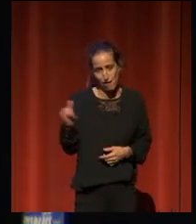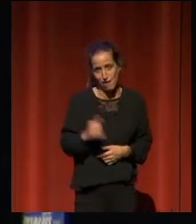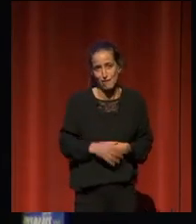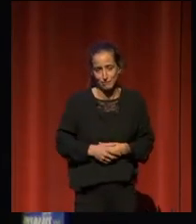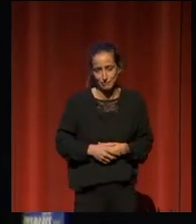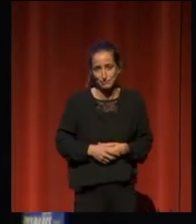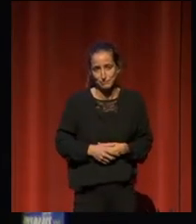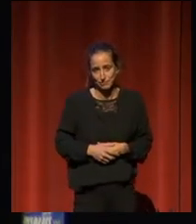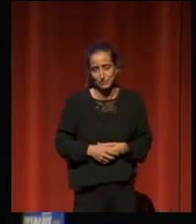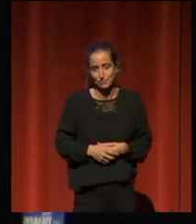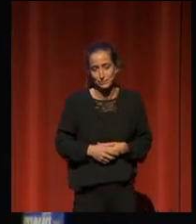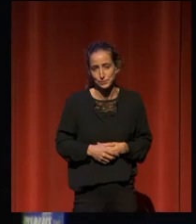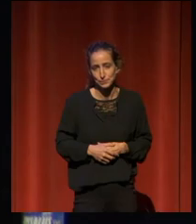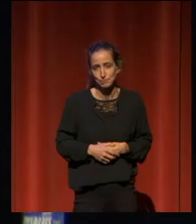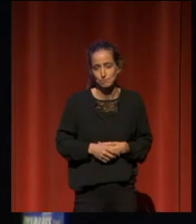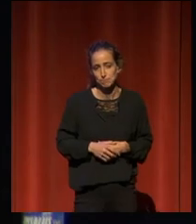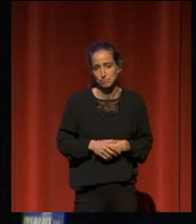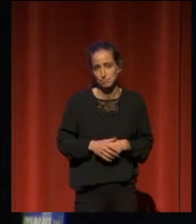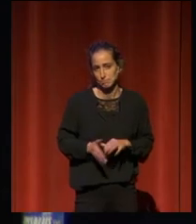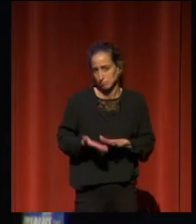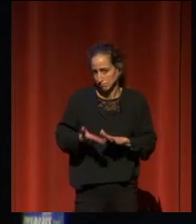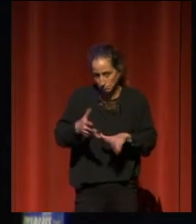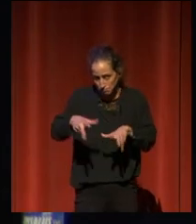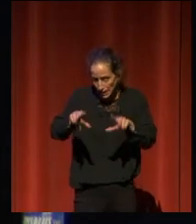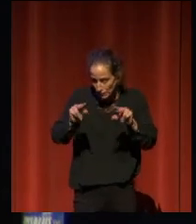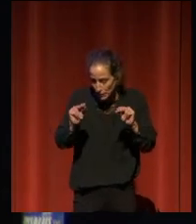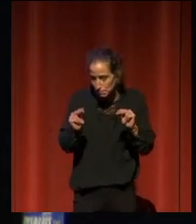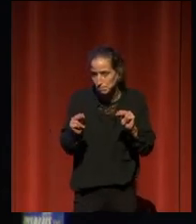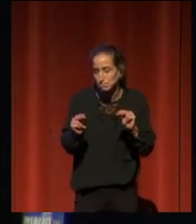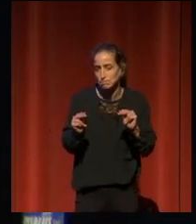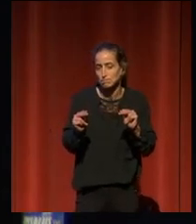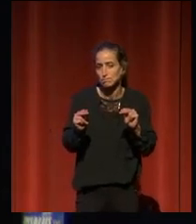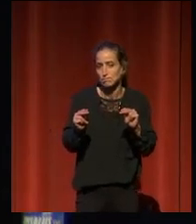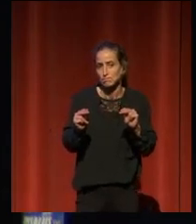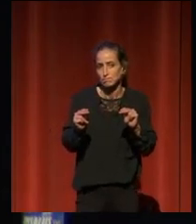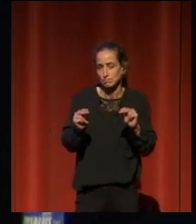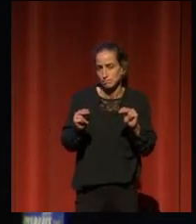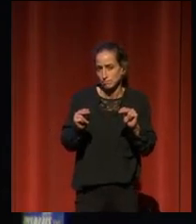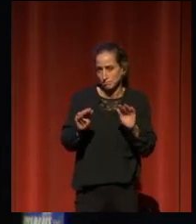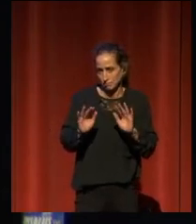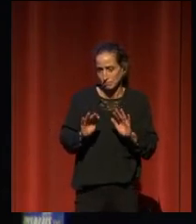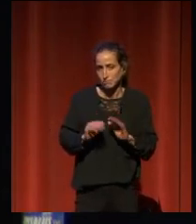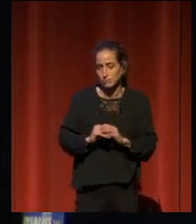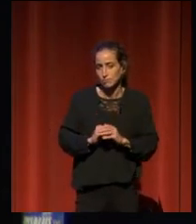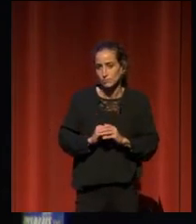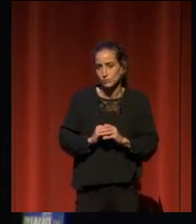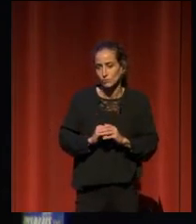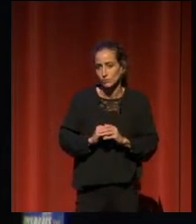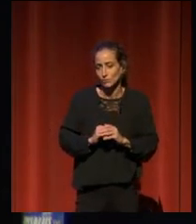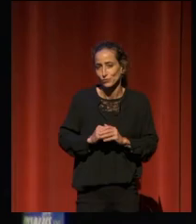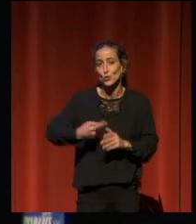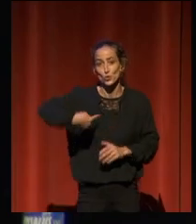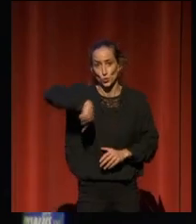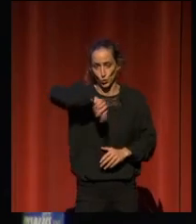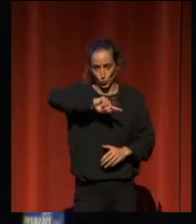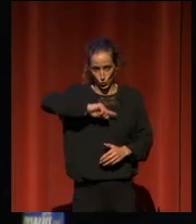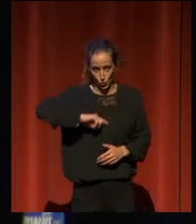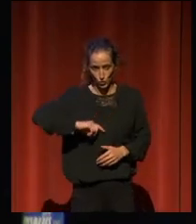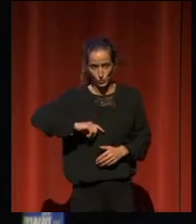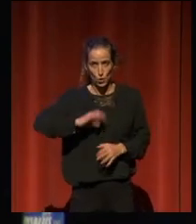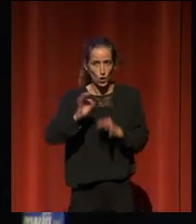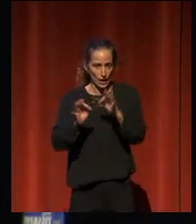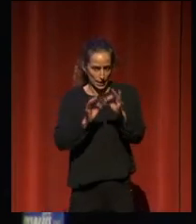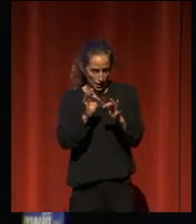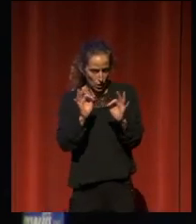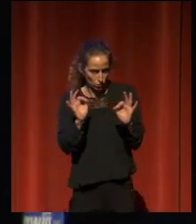y por último cuando estamos con ya que somos una organización forma